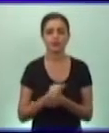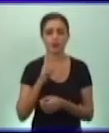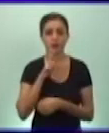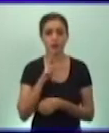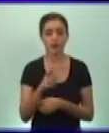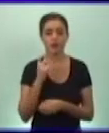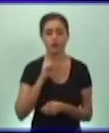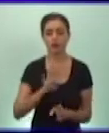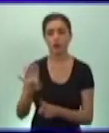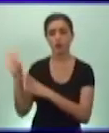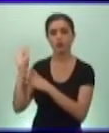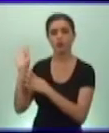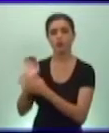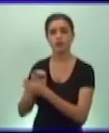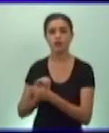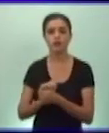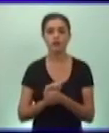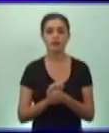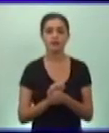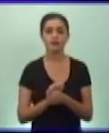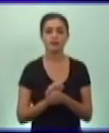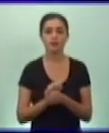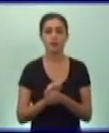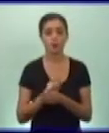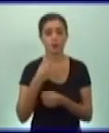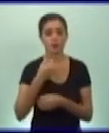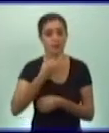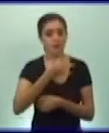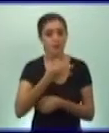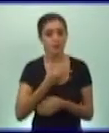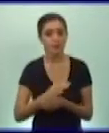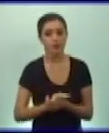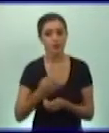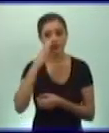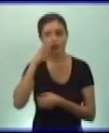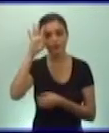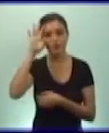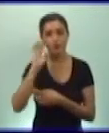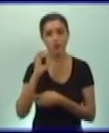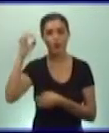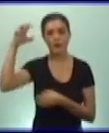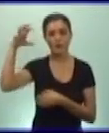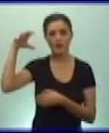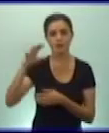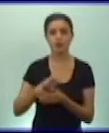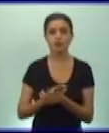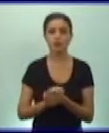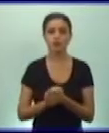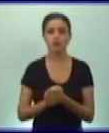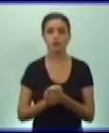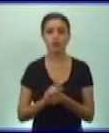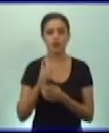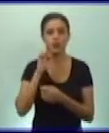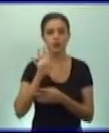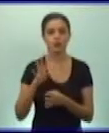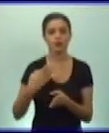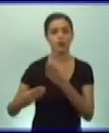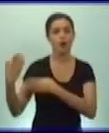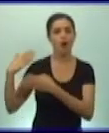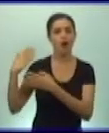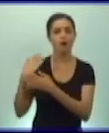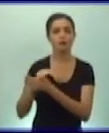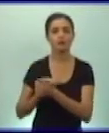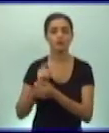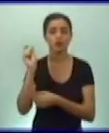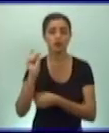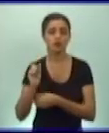diapositiva. Como bien estábamos explicando, Cuba, precipitaciones, ya habíamos visto que la distribución de los ríos va a depender